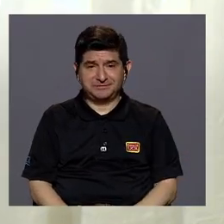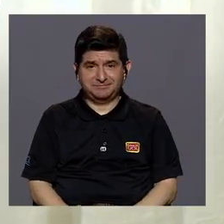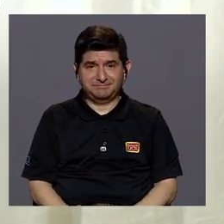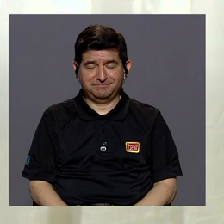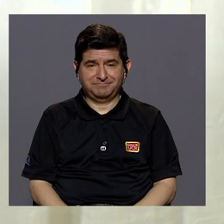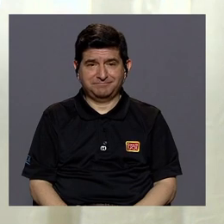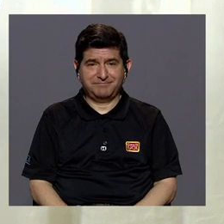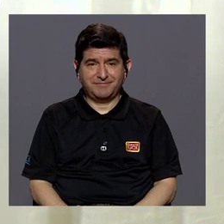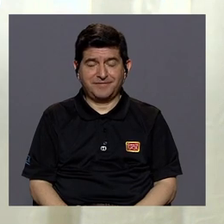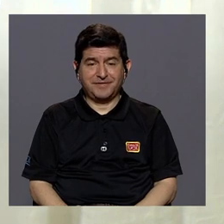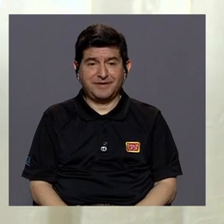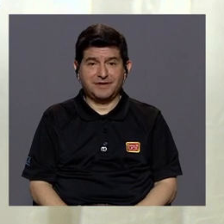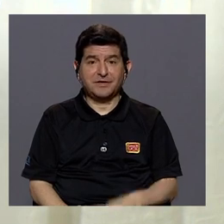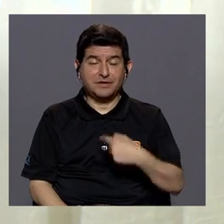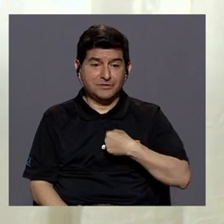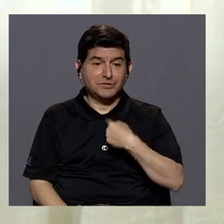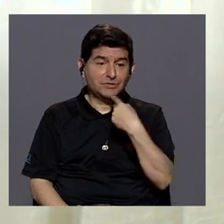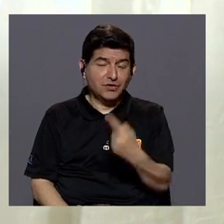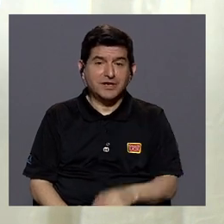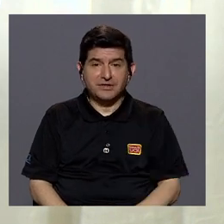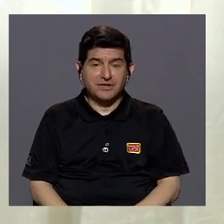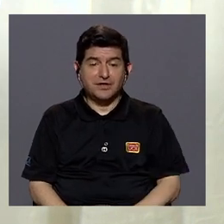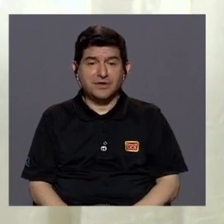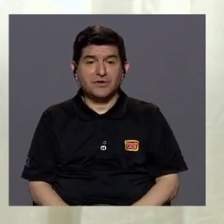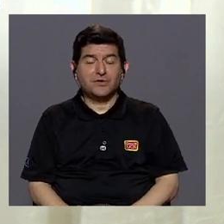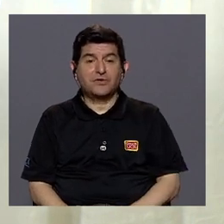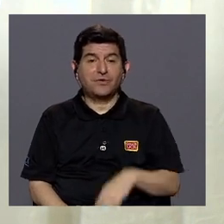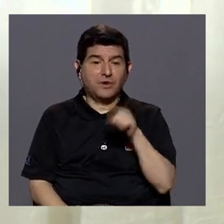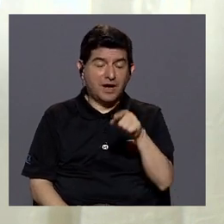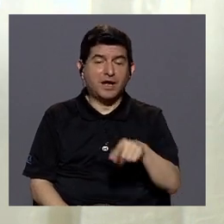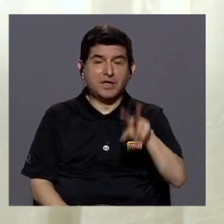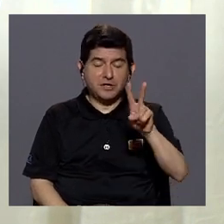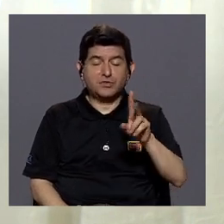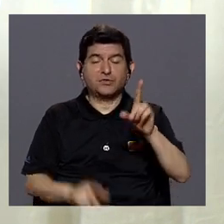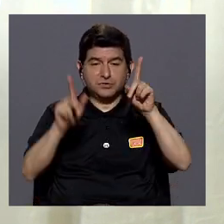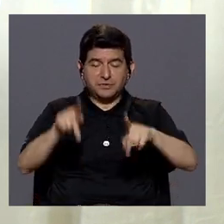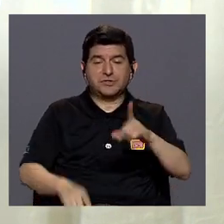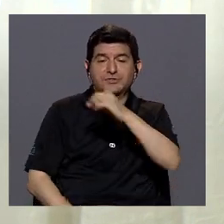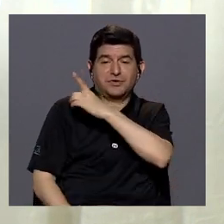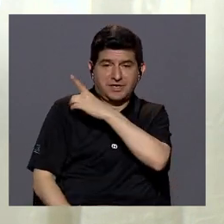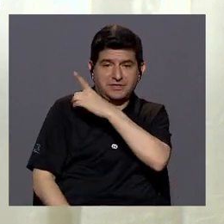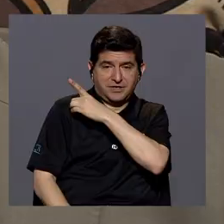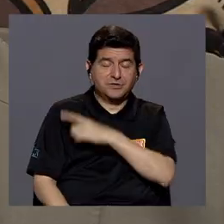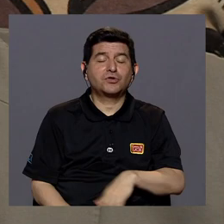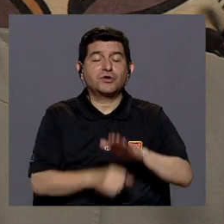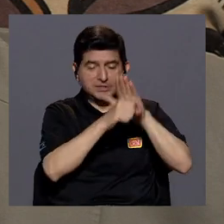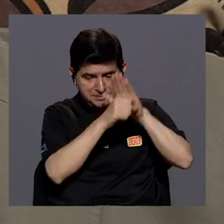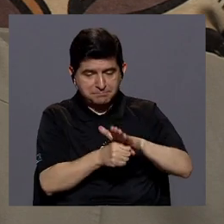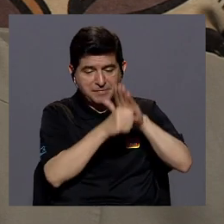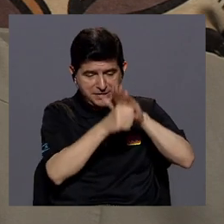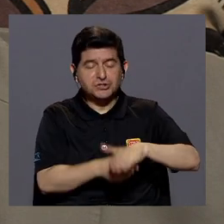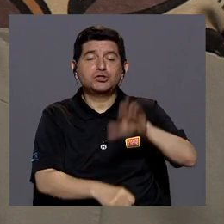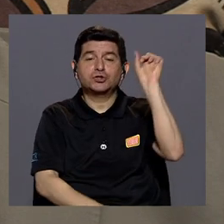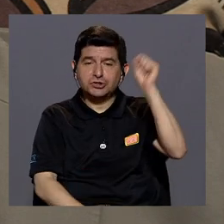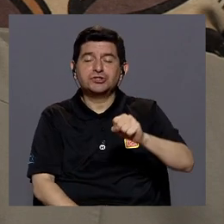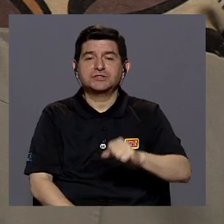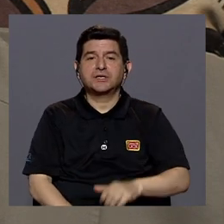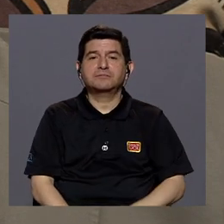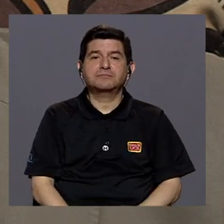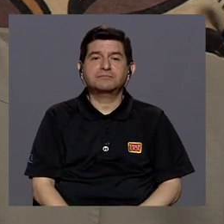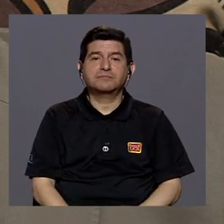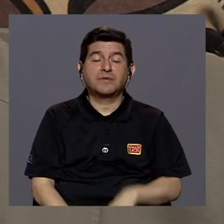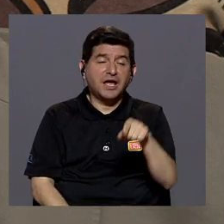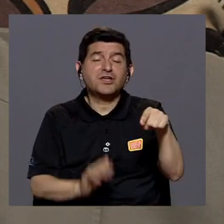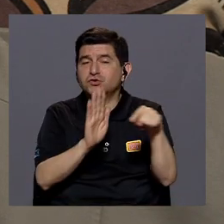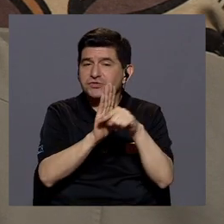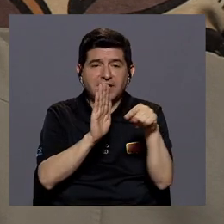que ya le dieron 2 personas del directivo del consejo que sí los presionaron ellos. Mm. Ellos siempre han negado